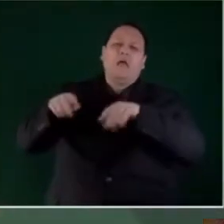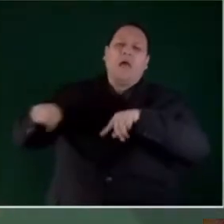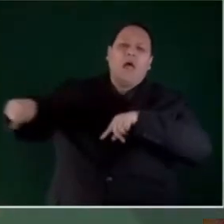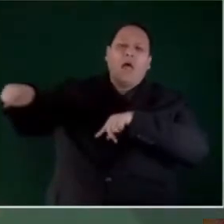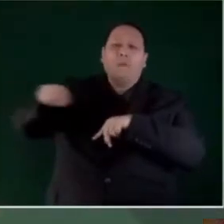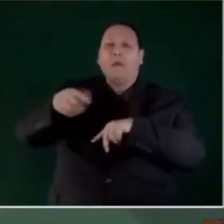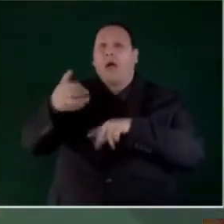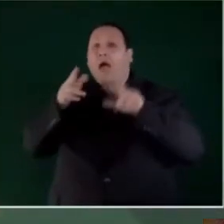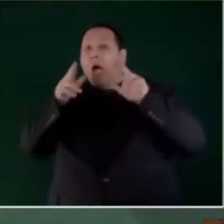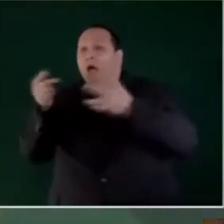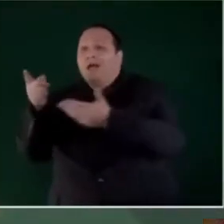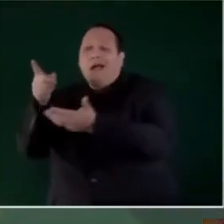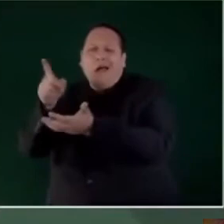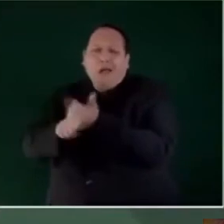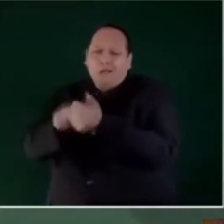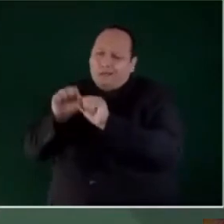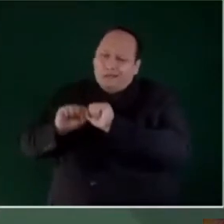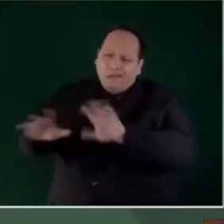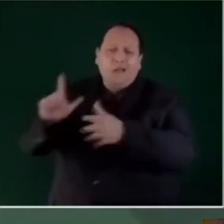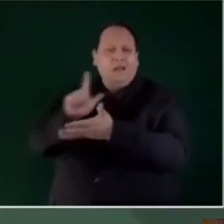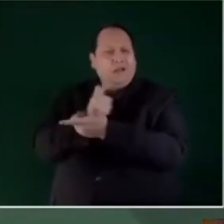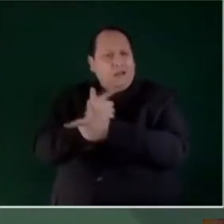trabajadores de las haciendas, a los peones.